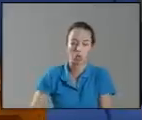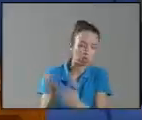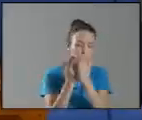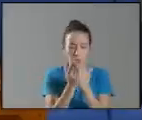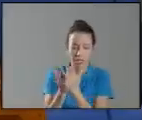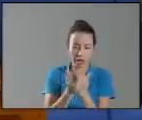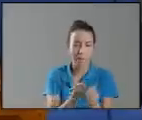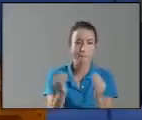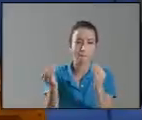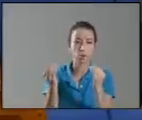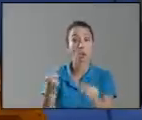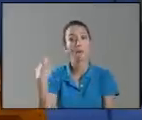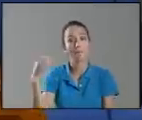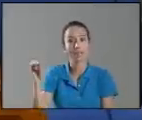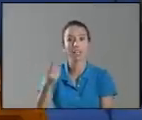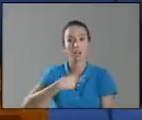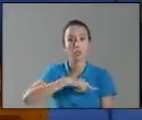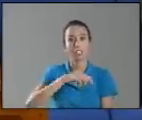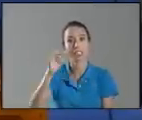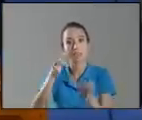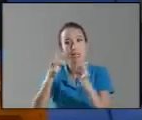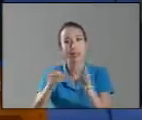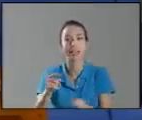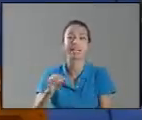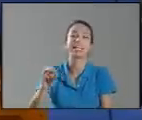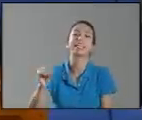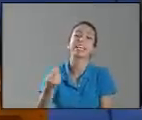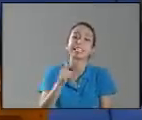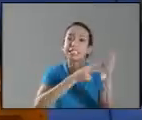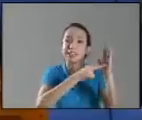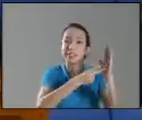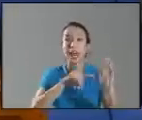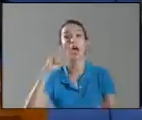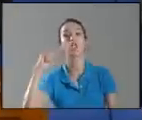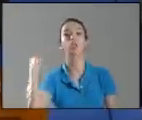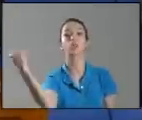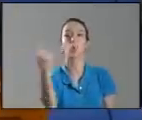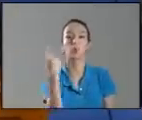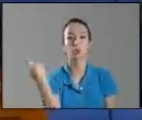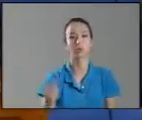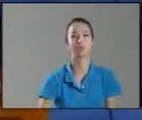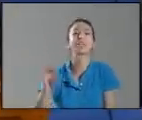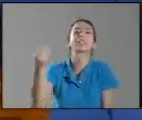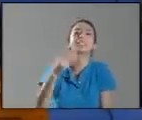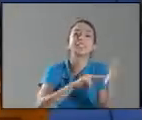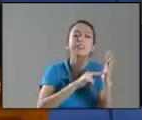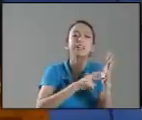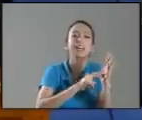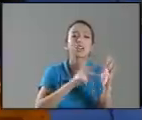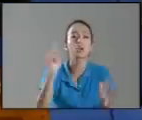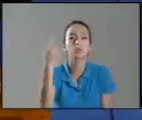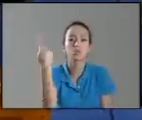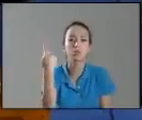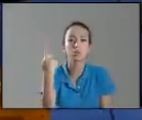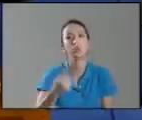Hermano, disculpe, no hay necesidad de ir a un seminario teológico para que nos expliquen qué quiere decir todos.